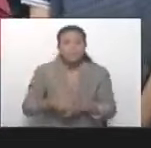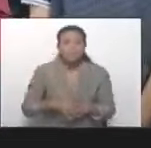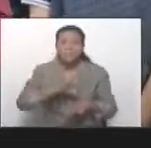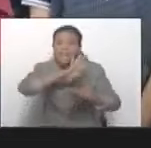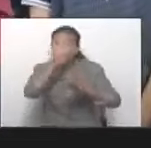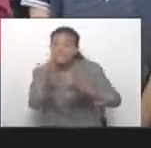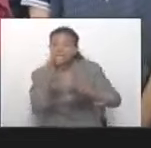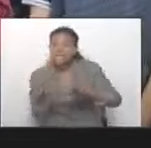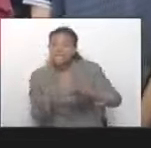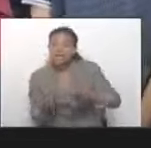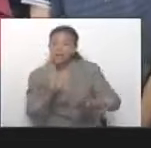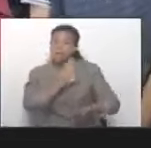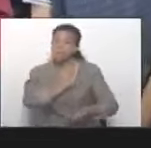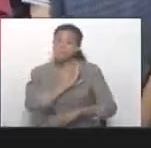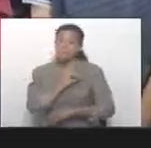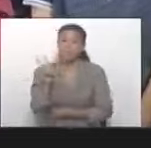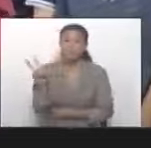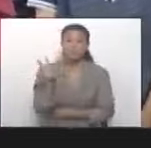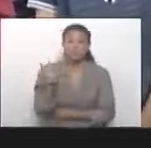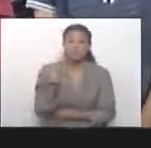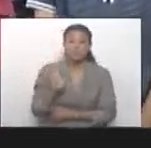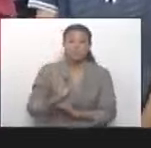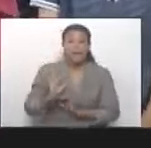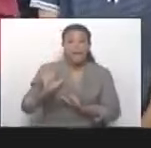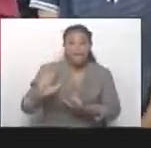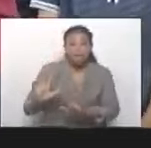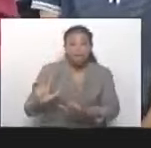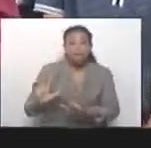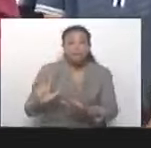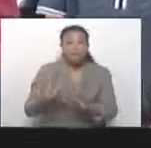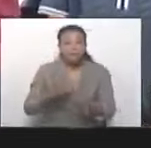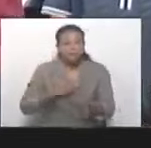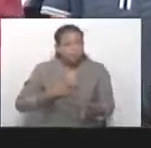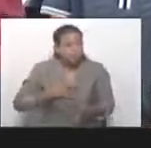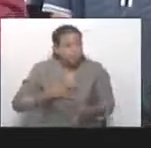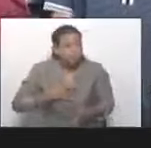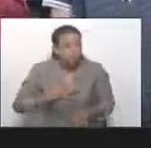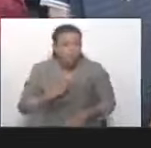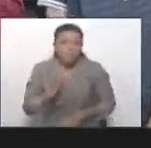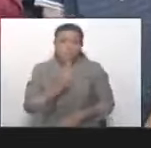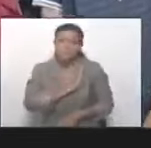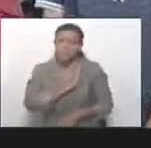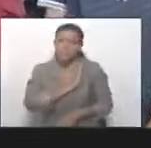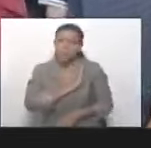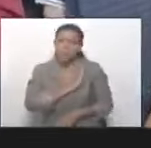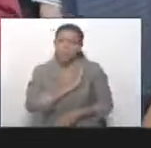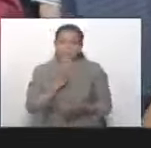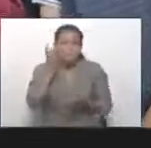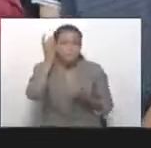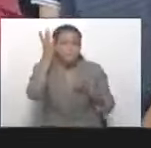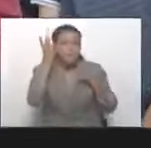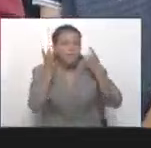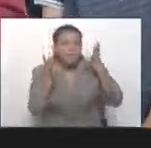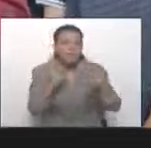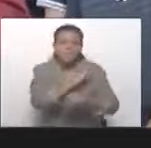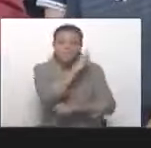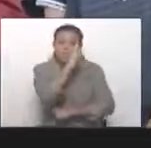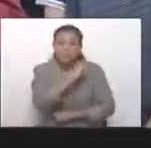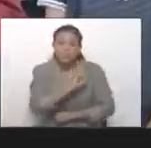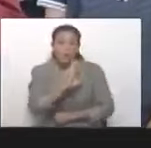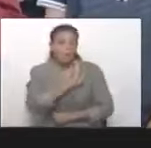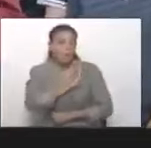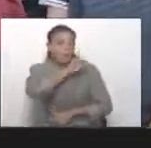El Esequibo es Venezuela. Y es hecha con el sentimiento más genuino